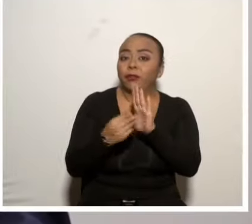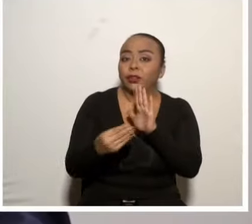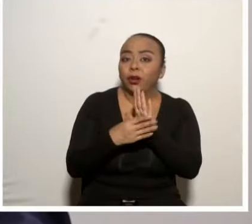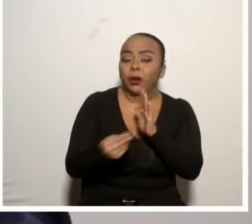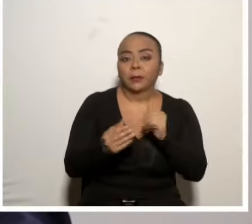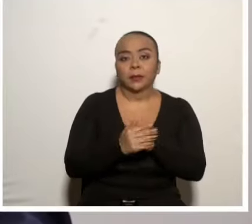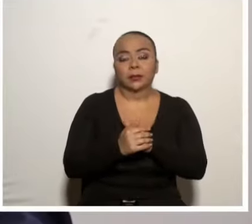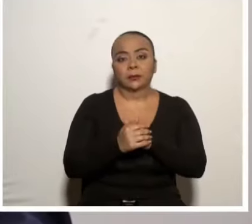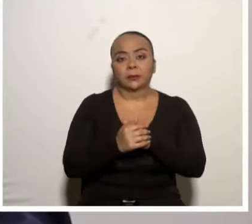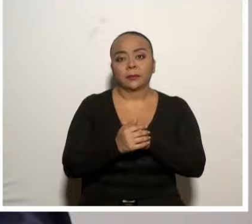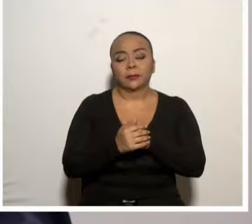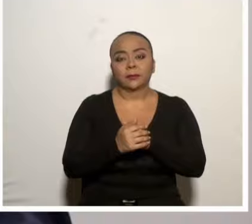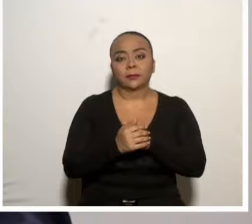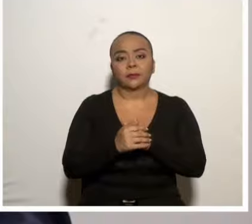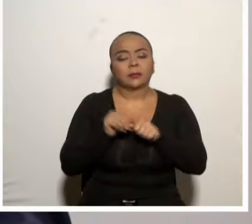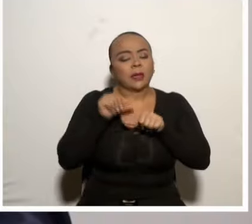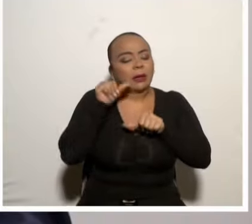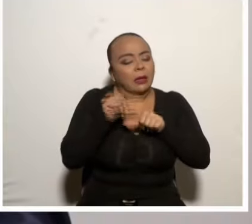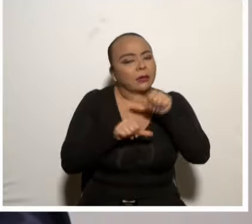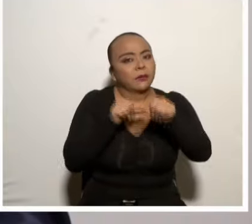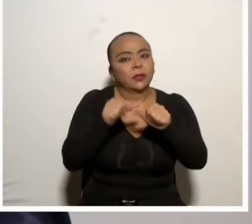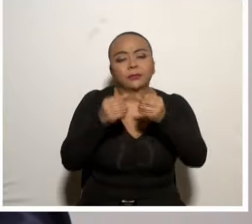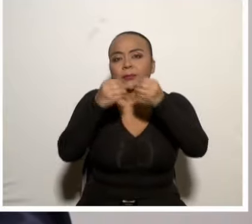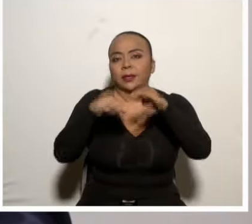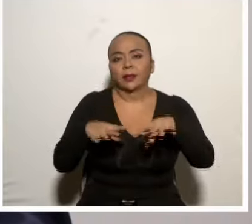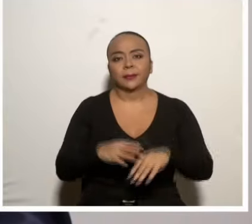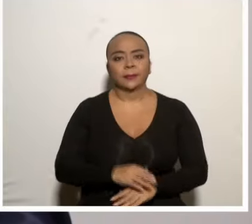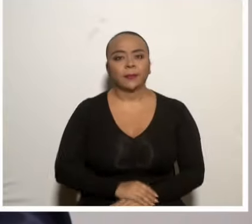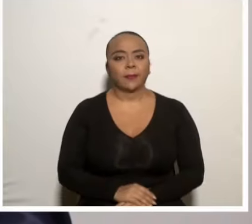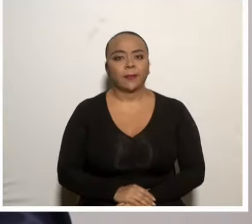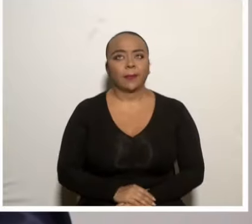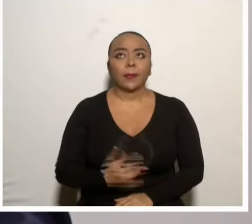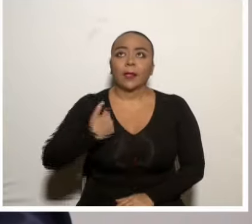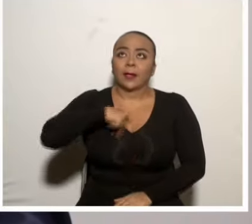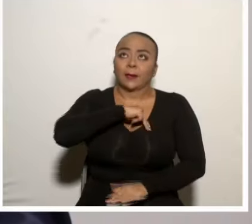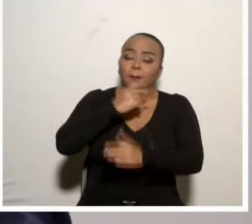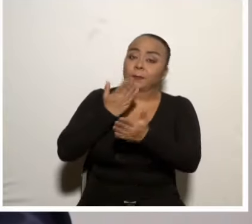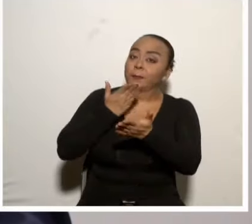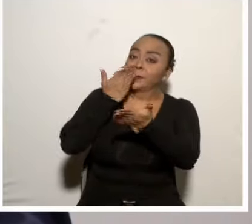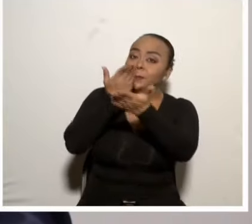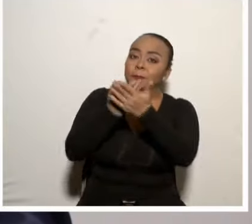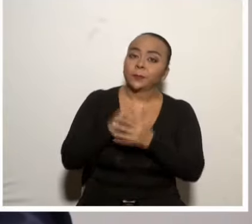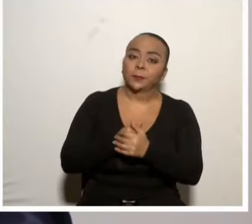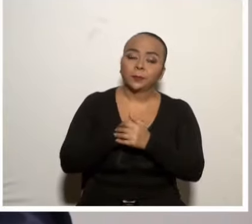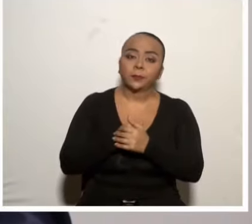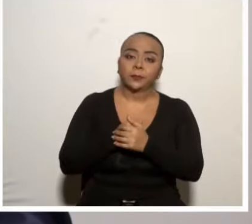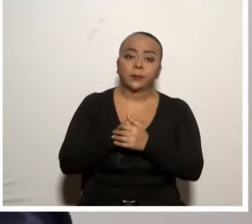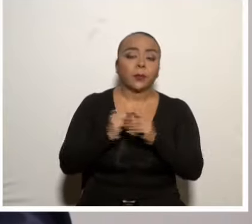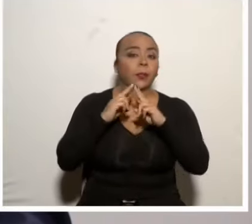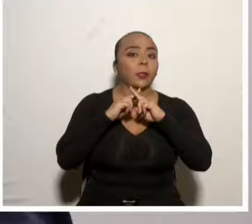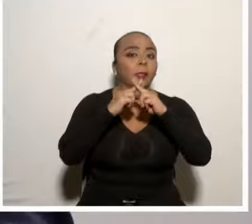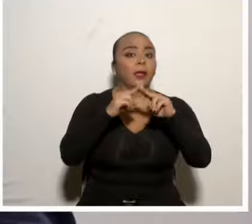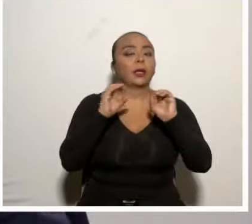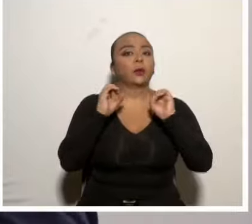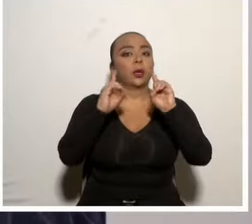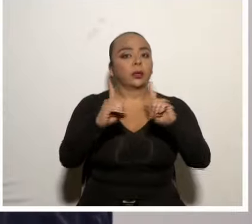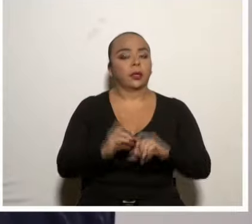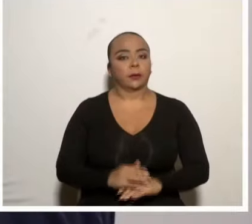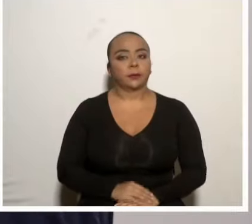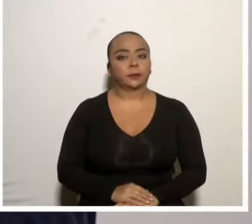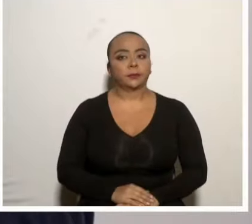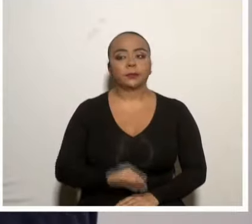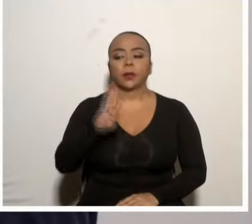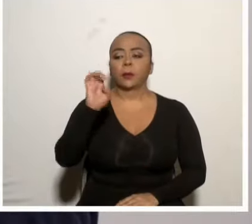recursos, un esfuerzo desperdiciado. Nosotros proponemos el crédito educativo, el